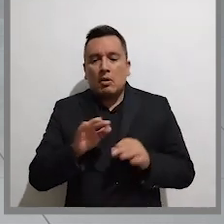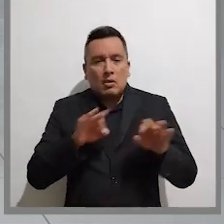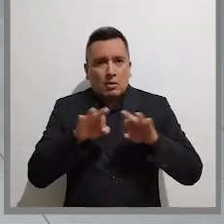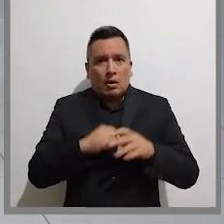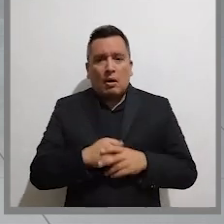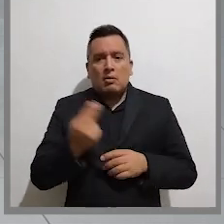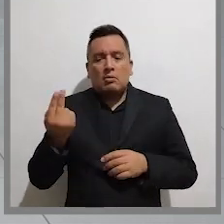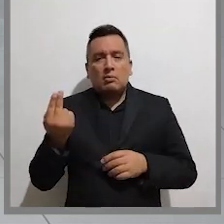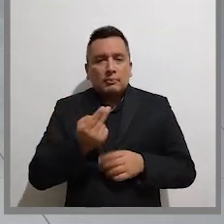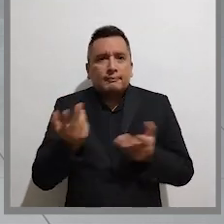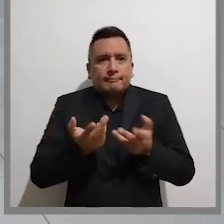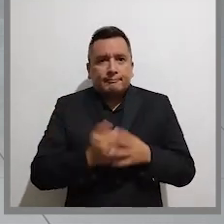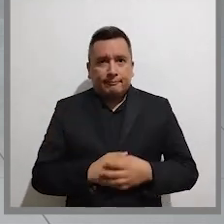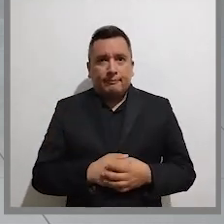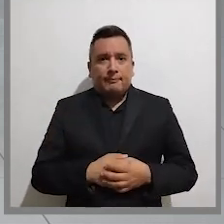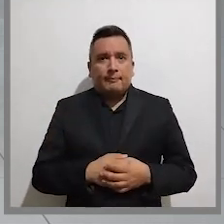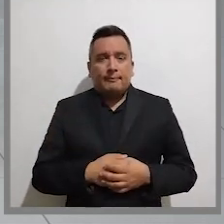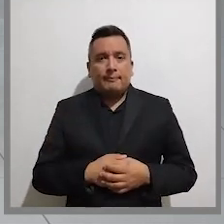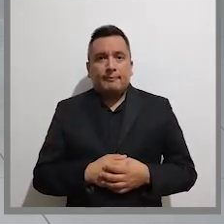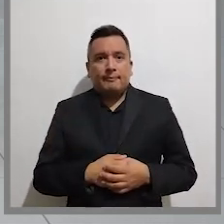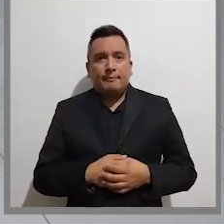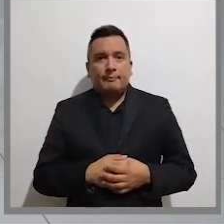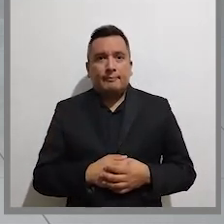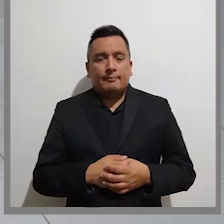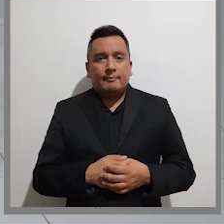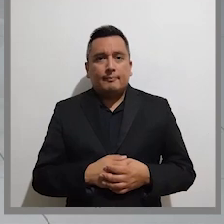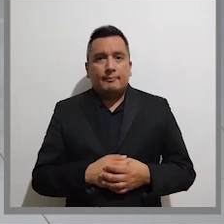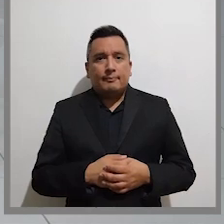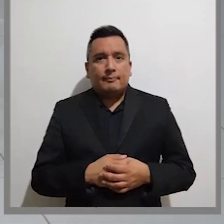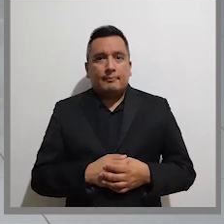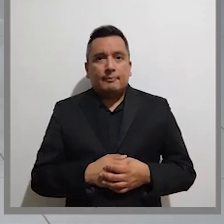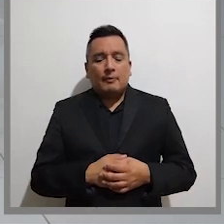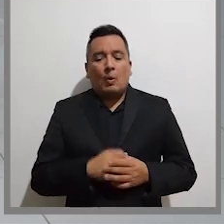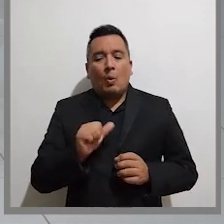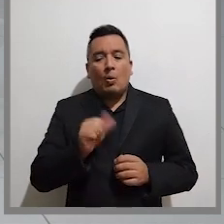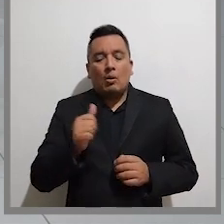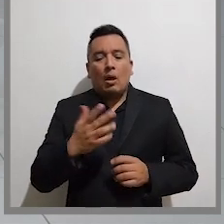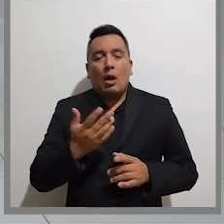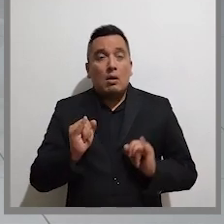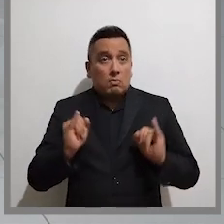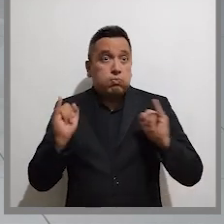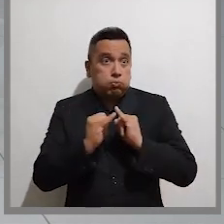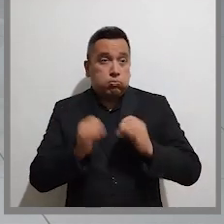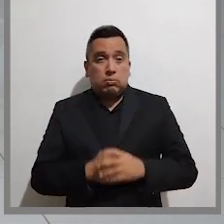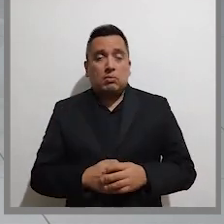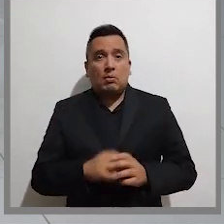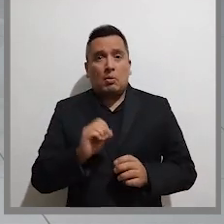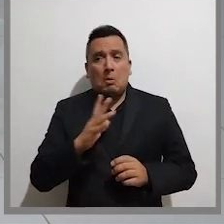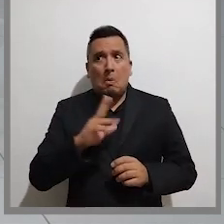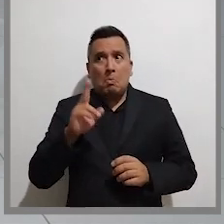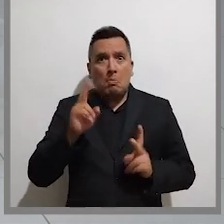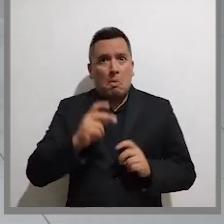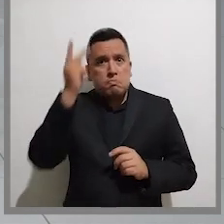trabajar, qué se debe de hacer en este tipo de situaciones y en este tipo de casos en materia legal. Otra es la institucional, otra es